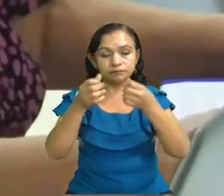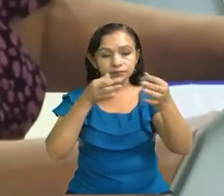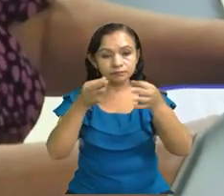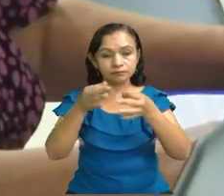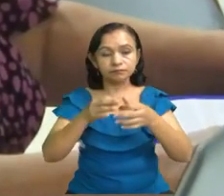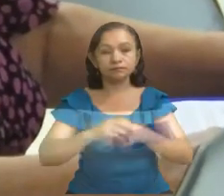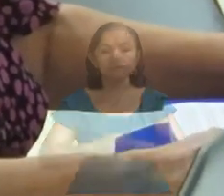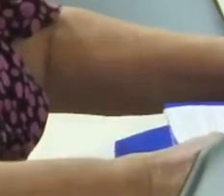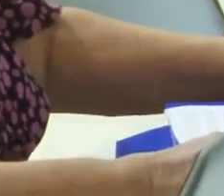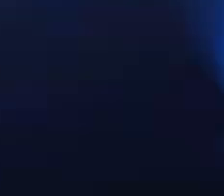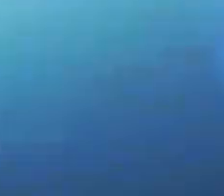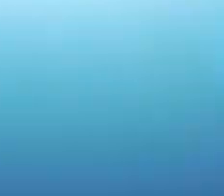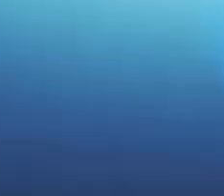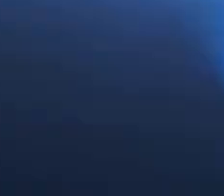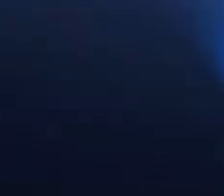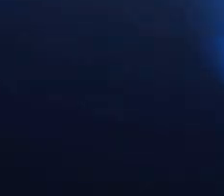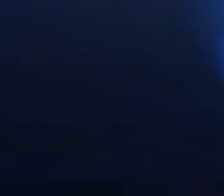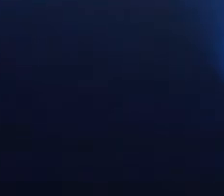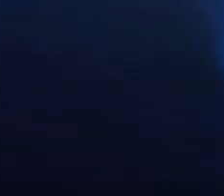Carranza Mena.